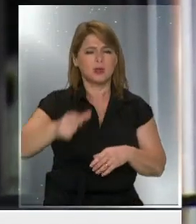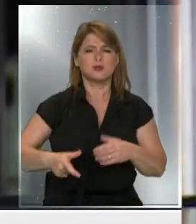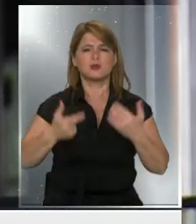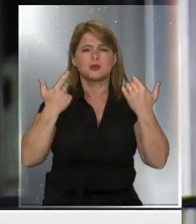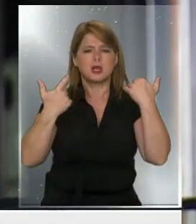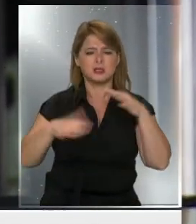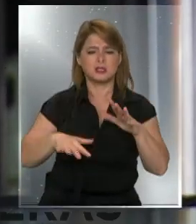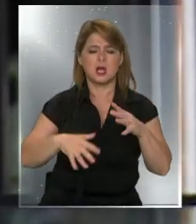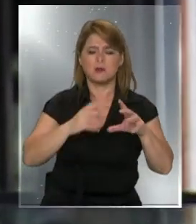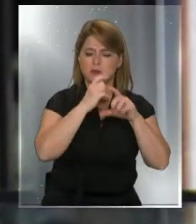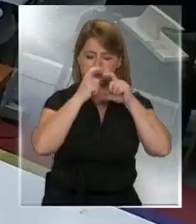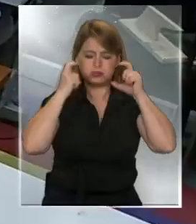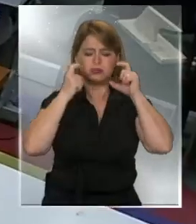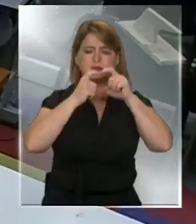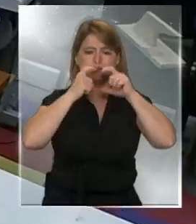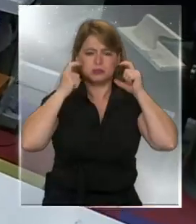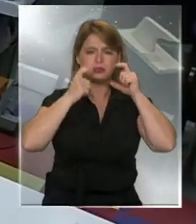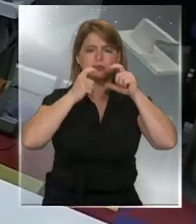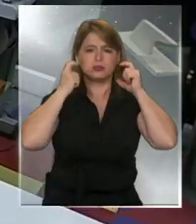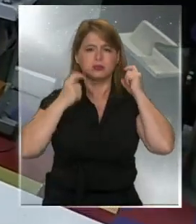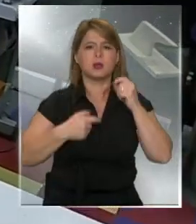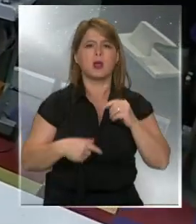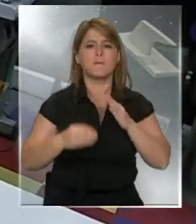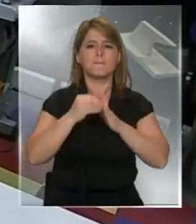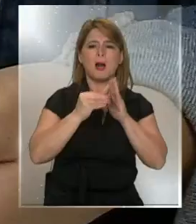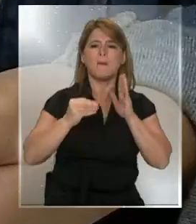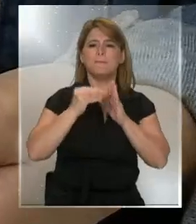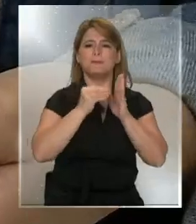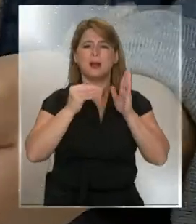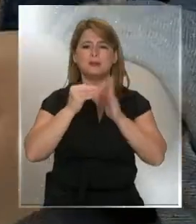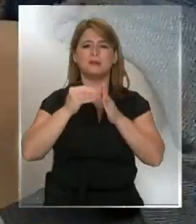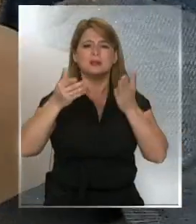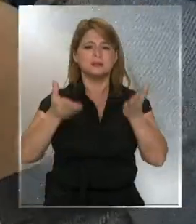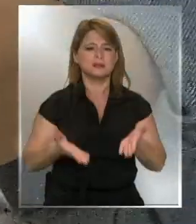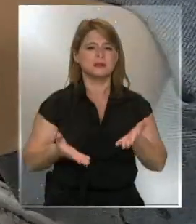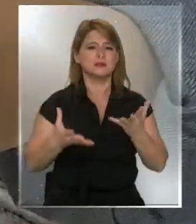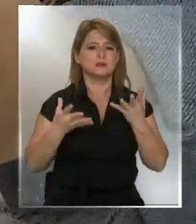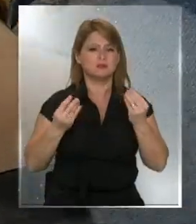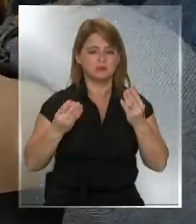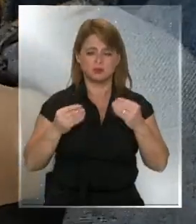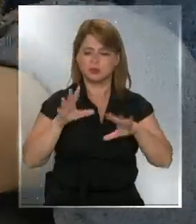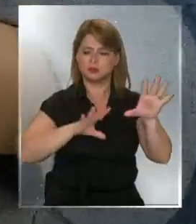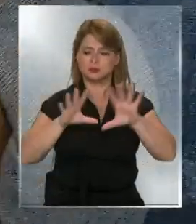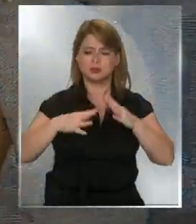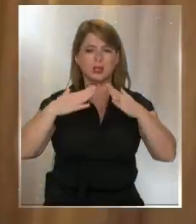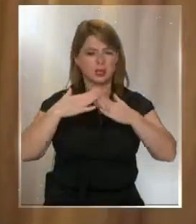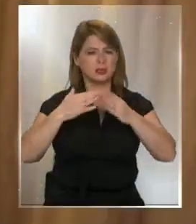cubiertas crece cada día y los materiales para confeccionarla están en casa.